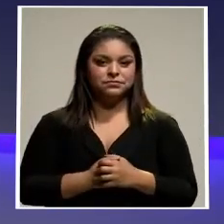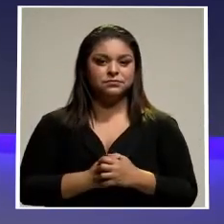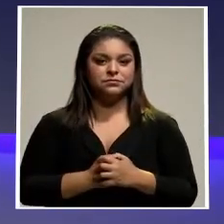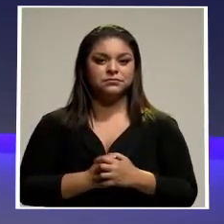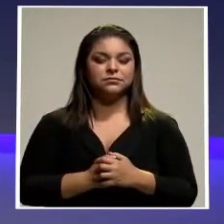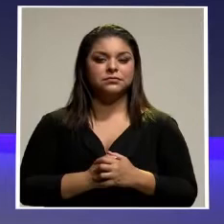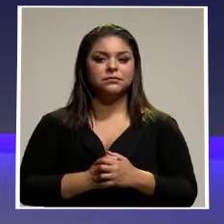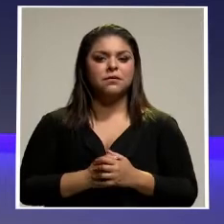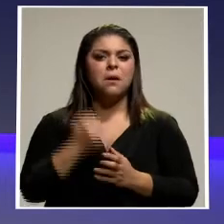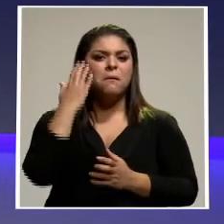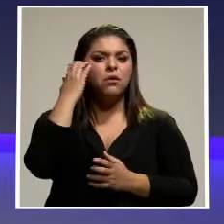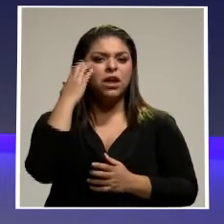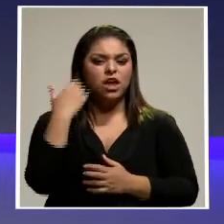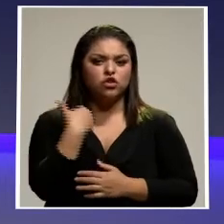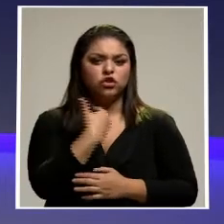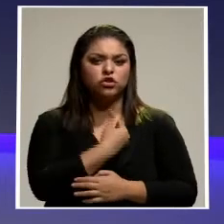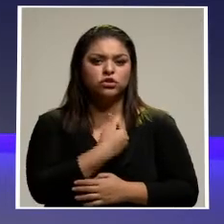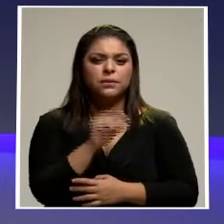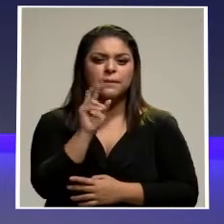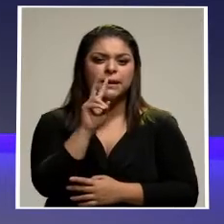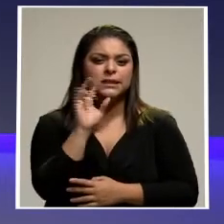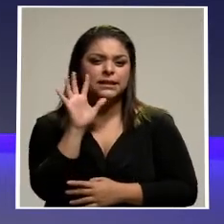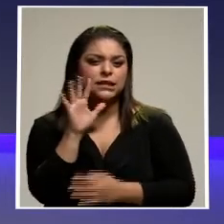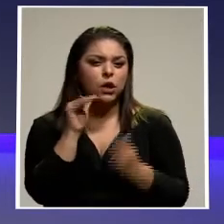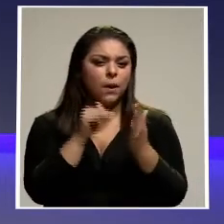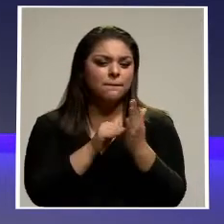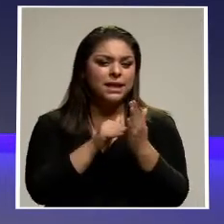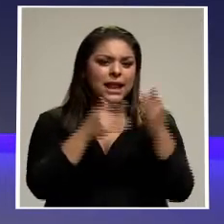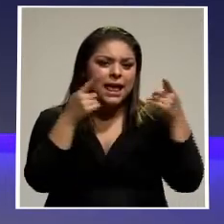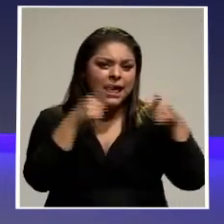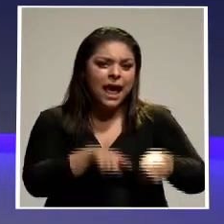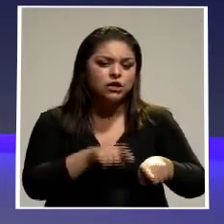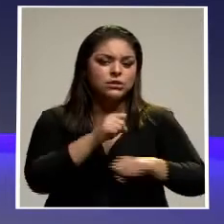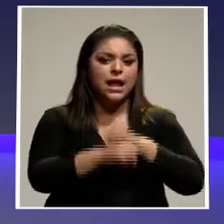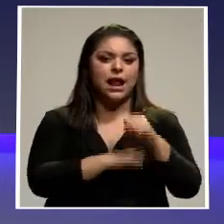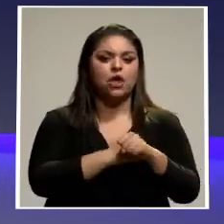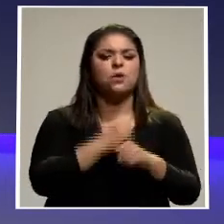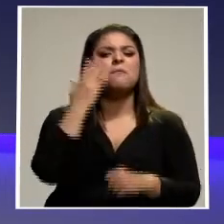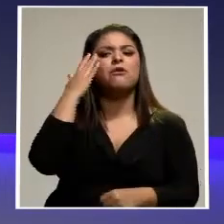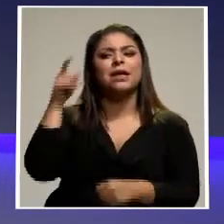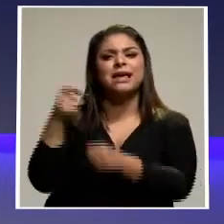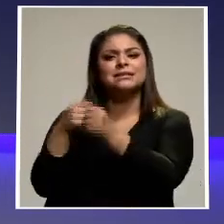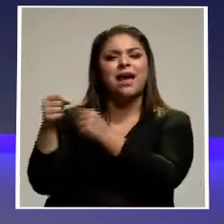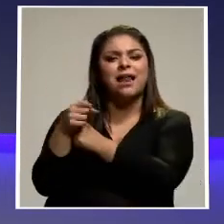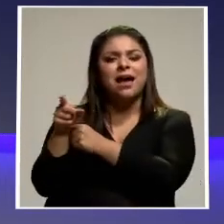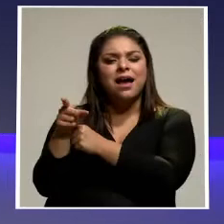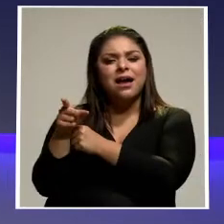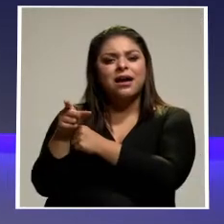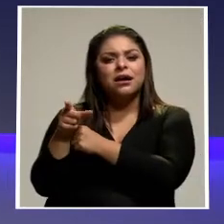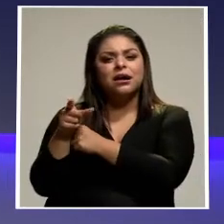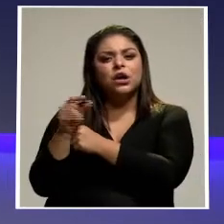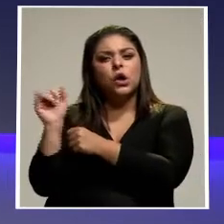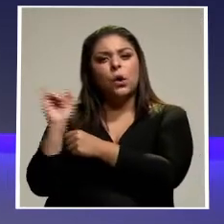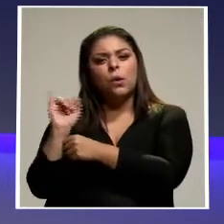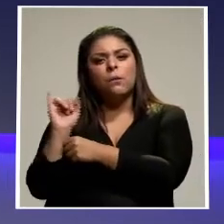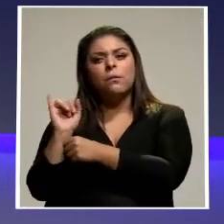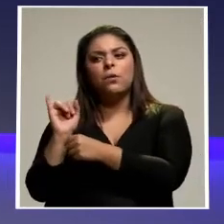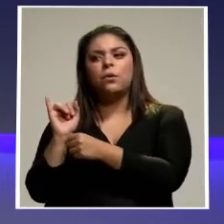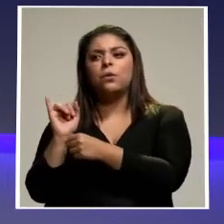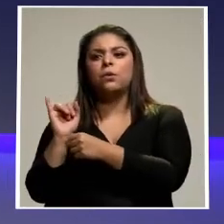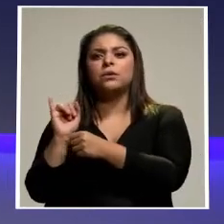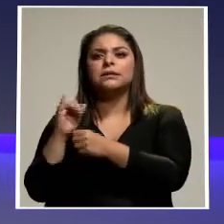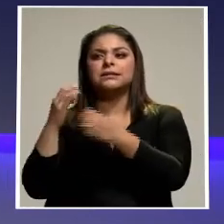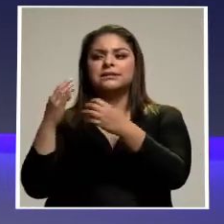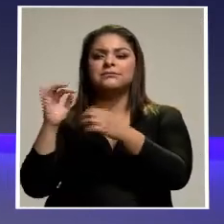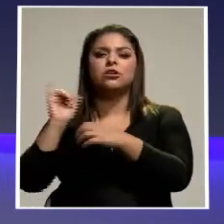nosotros tenemos 25,000 casos al año y por qué la sala se ha convertido en la pomada canaria, que no lo es, o la